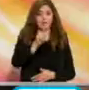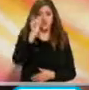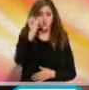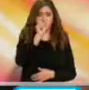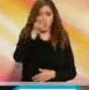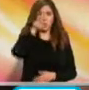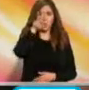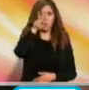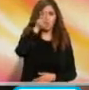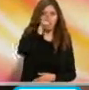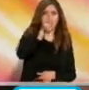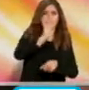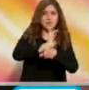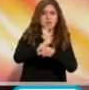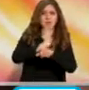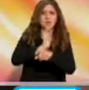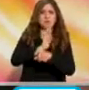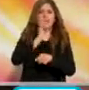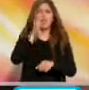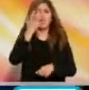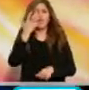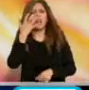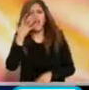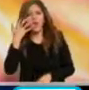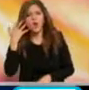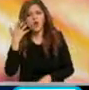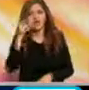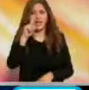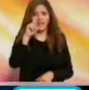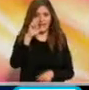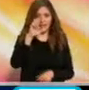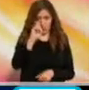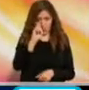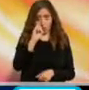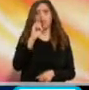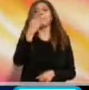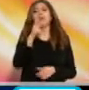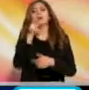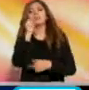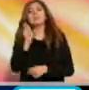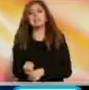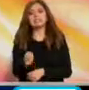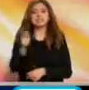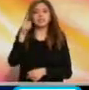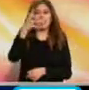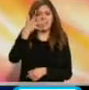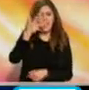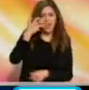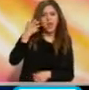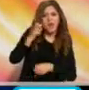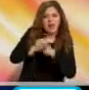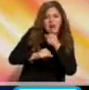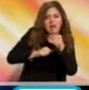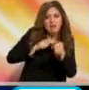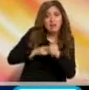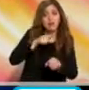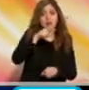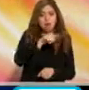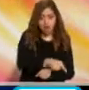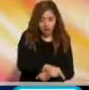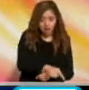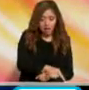también es fuerte, ¿no? es fuerte, pero él es más sereno, pero es protector, proveedor Sí. y protector